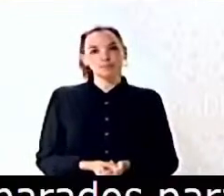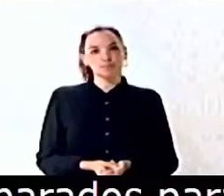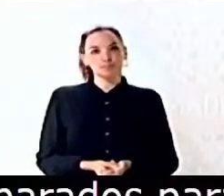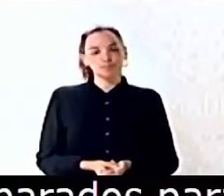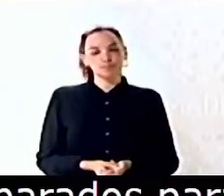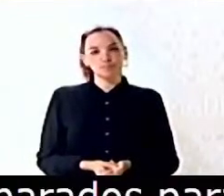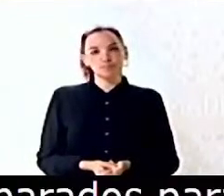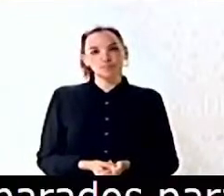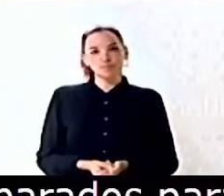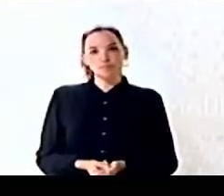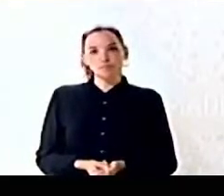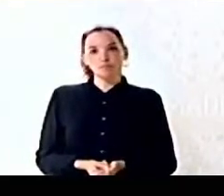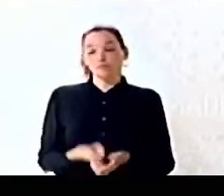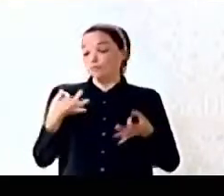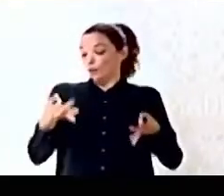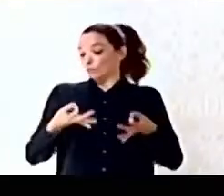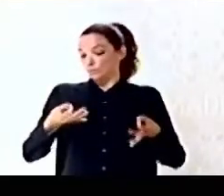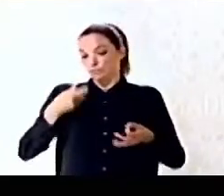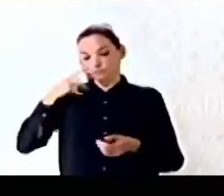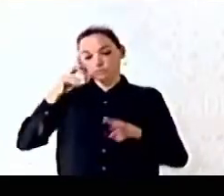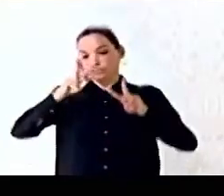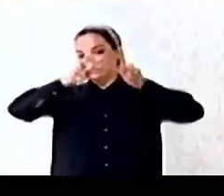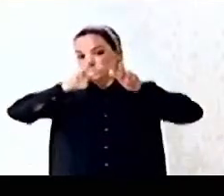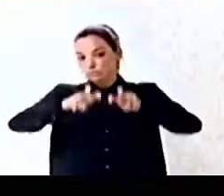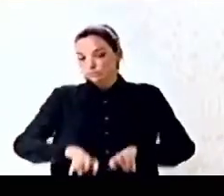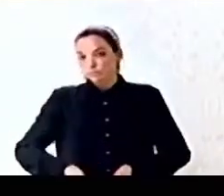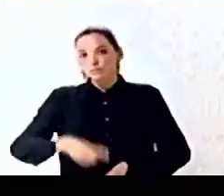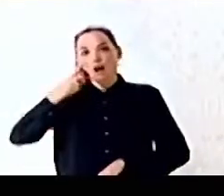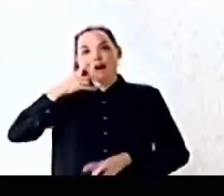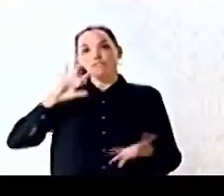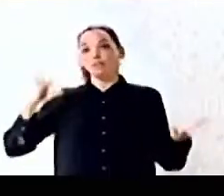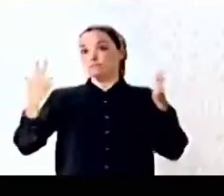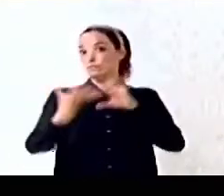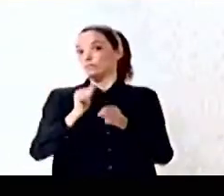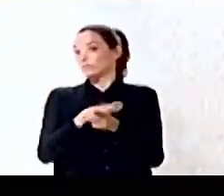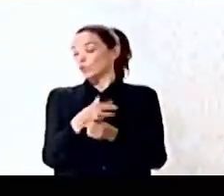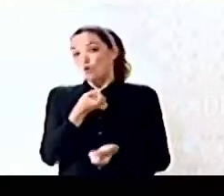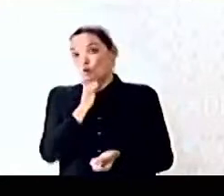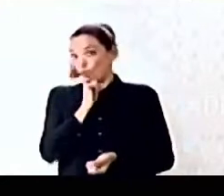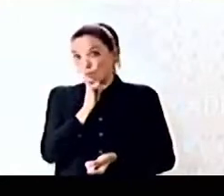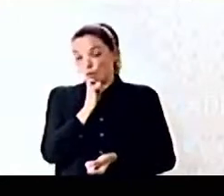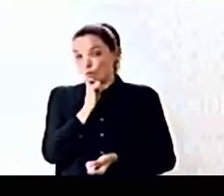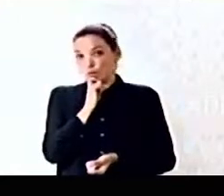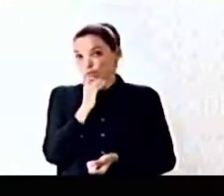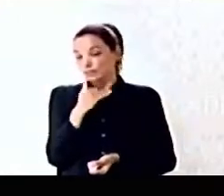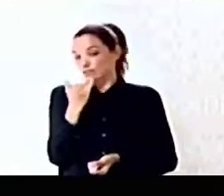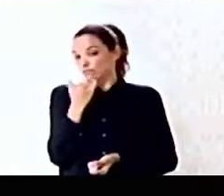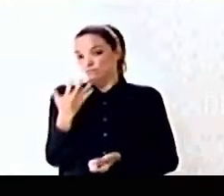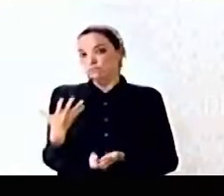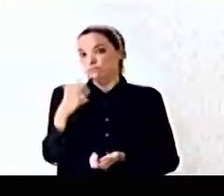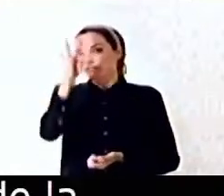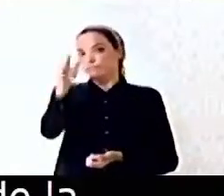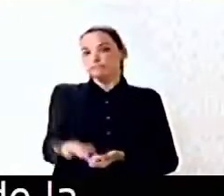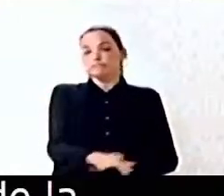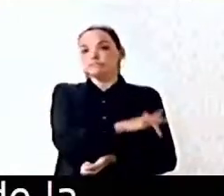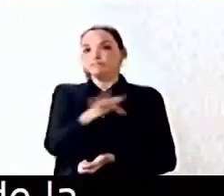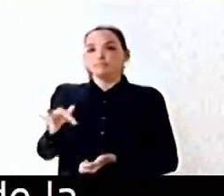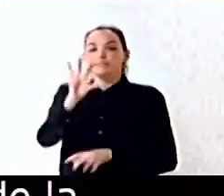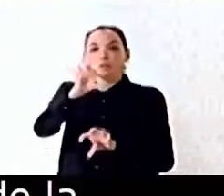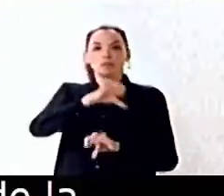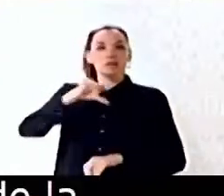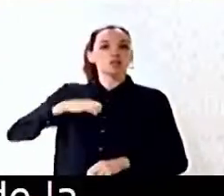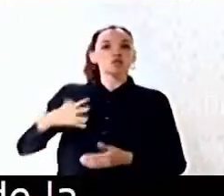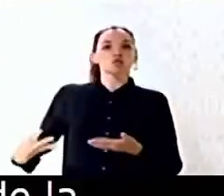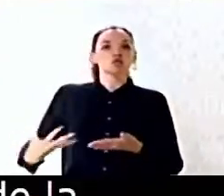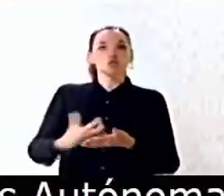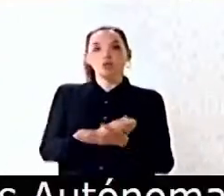Se ha analizado, como siempre, la evolución de la pandemia en prácticamente todas las comunidades autónomas, es la que